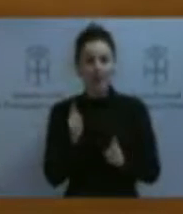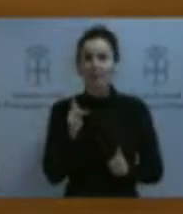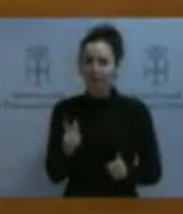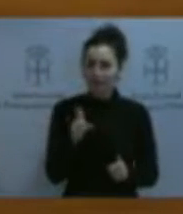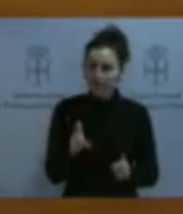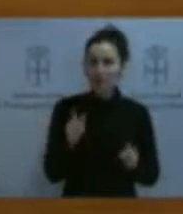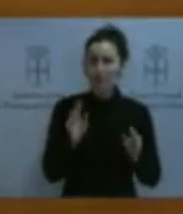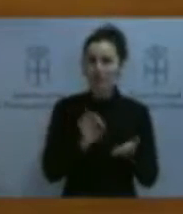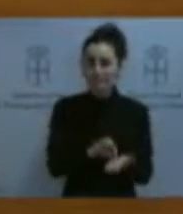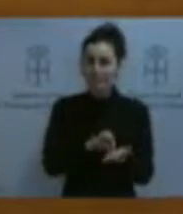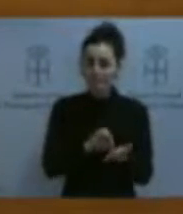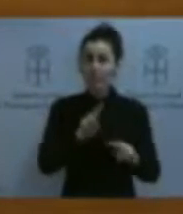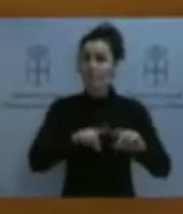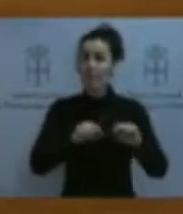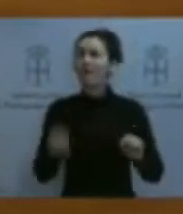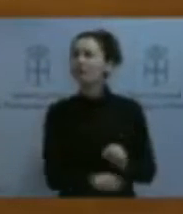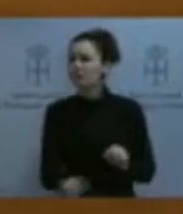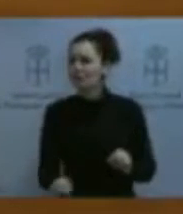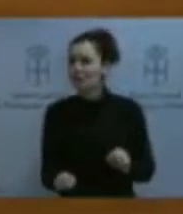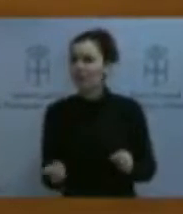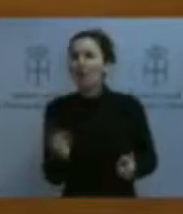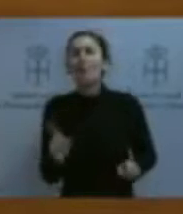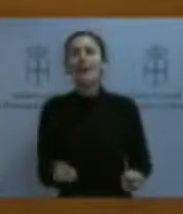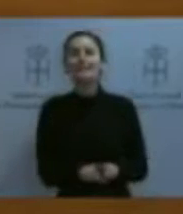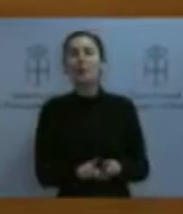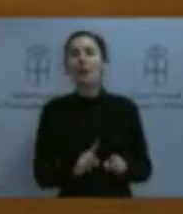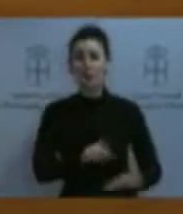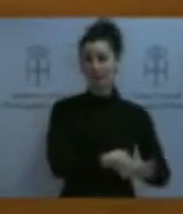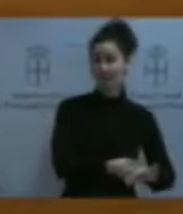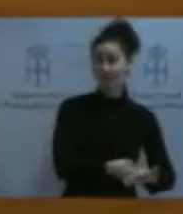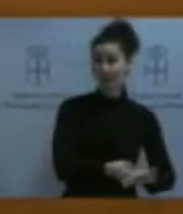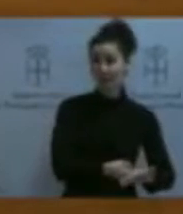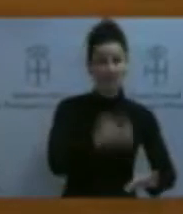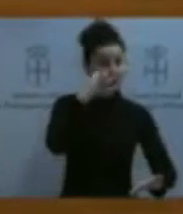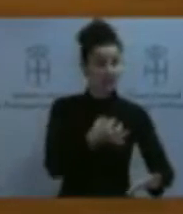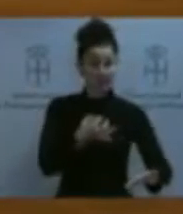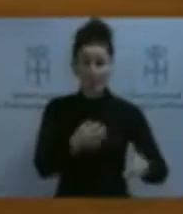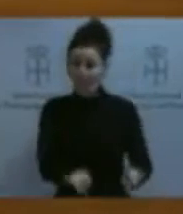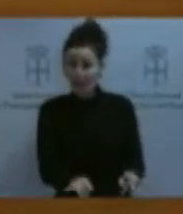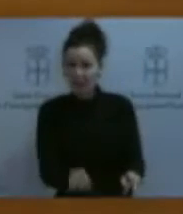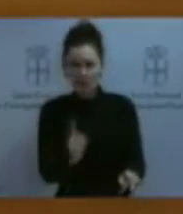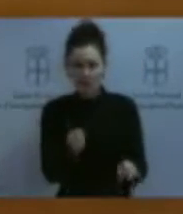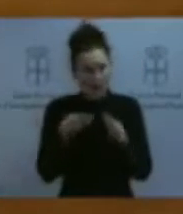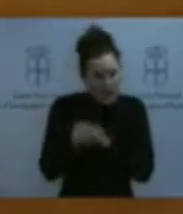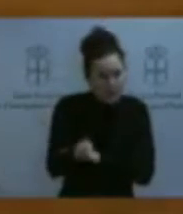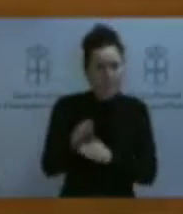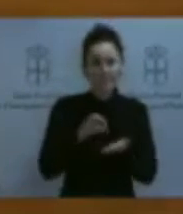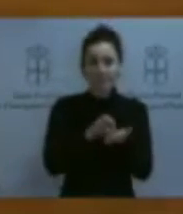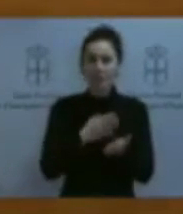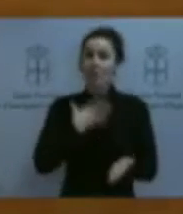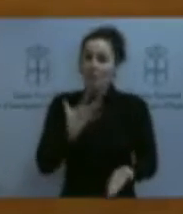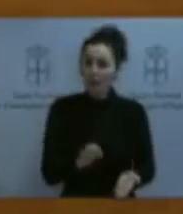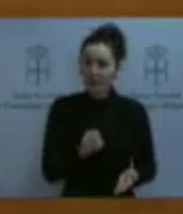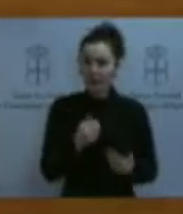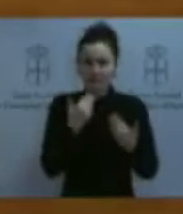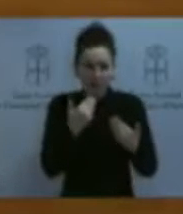sea simplemente que inscribirte pero no vale para nada, sino que tú puedas acceder a ciertos servicios y que también tenga una responsabilidad para contigo el Principado de